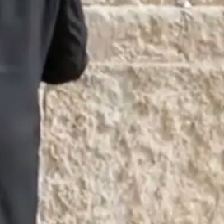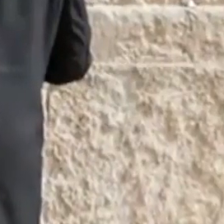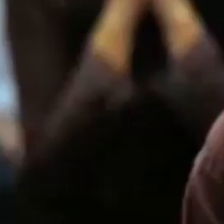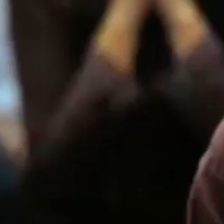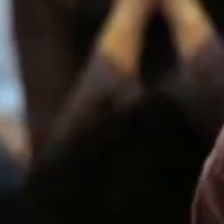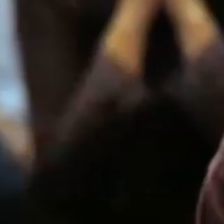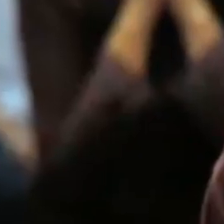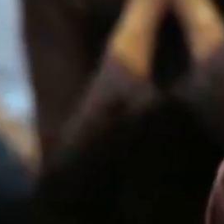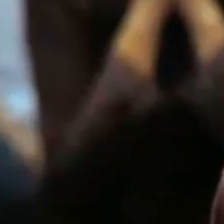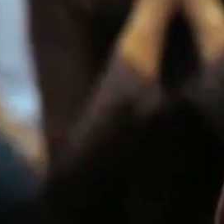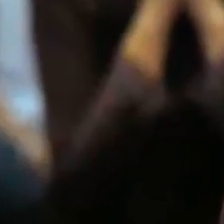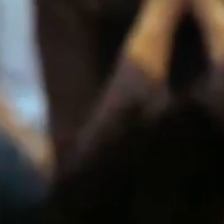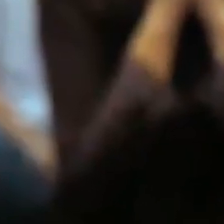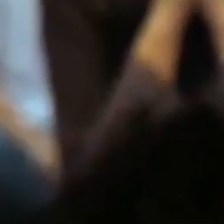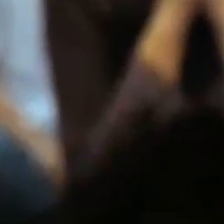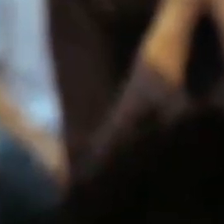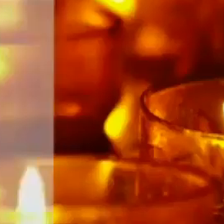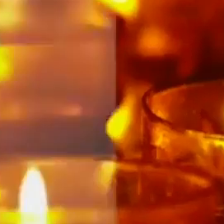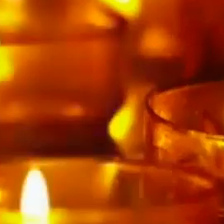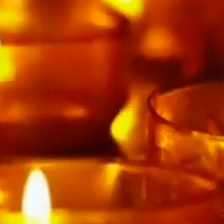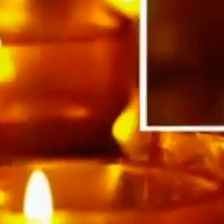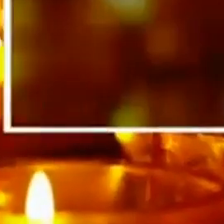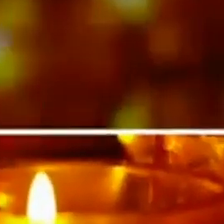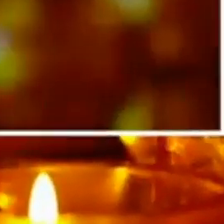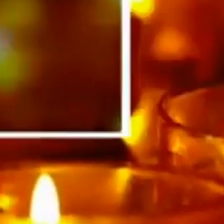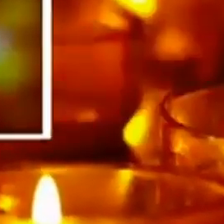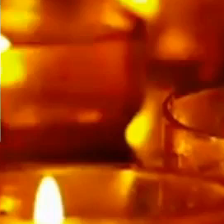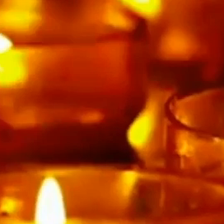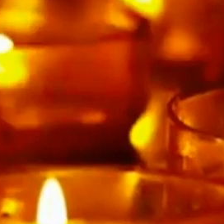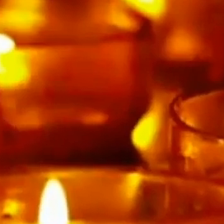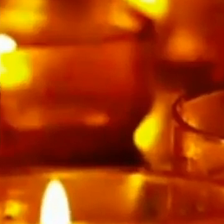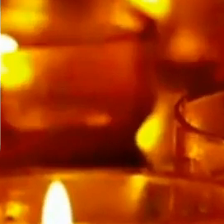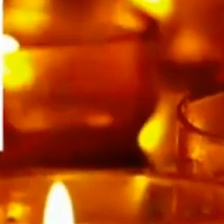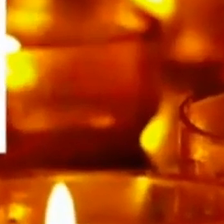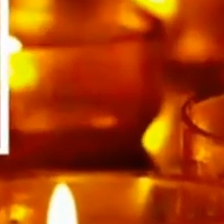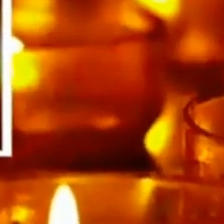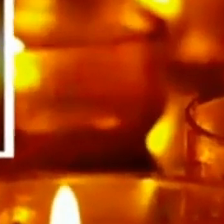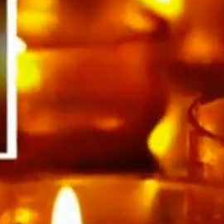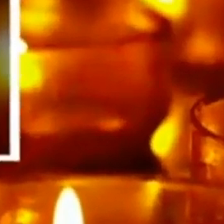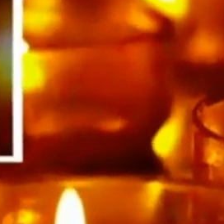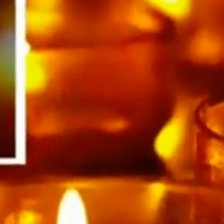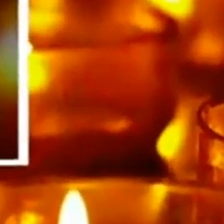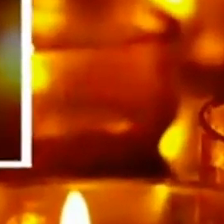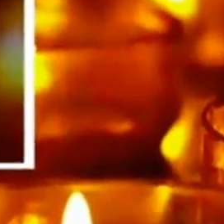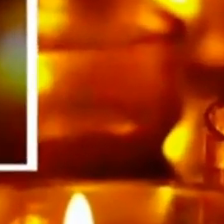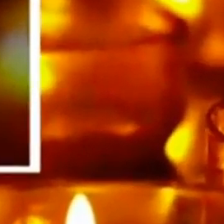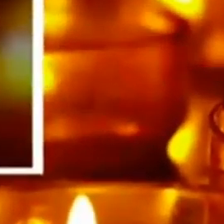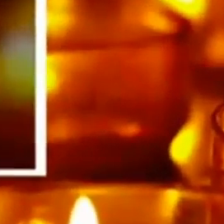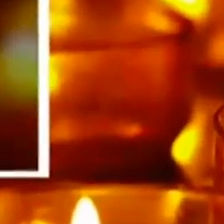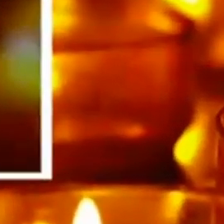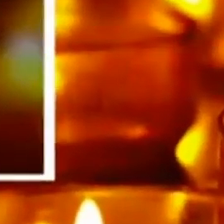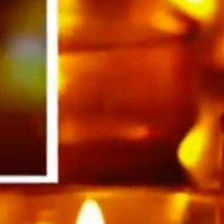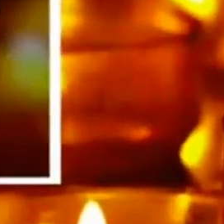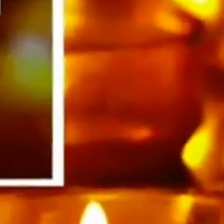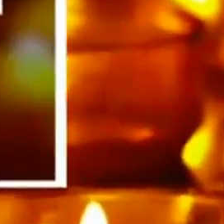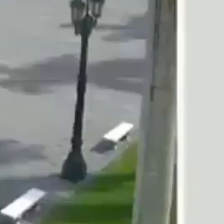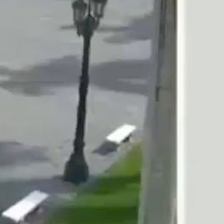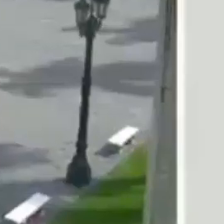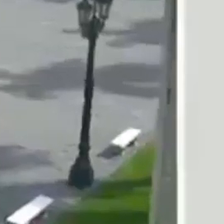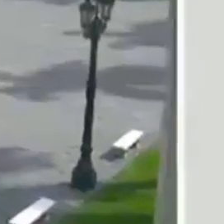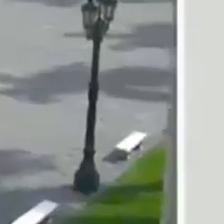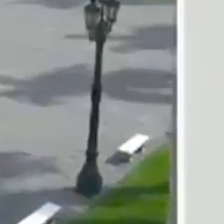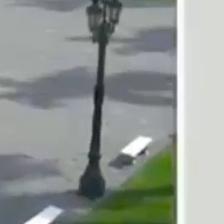Este jueves 14 de mayo a las 9 de la noche, unámonos en una extraordinaria jornada de oración en favor de la vida y la